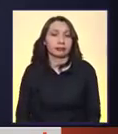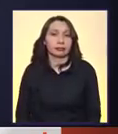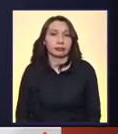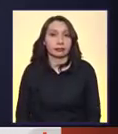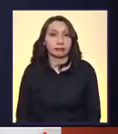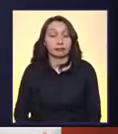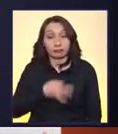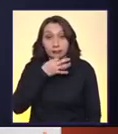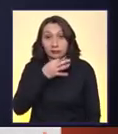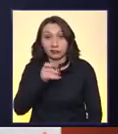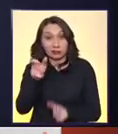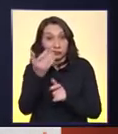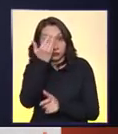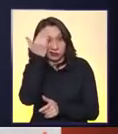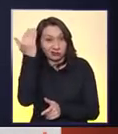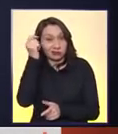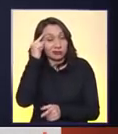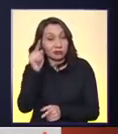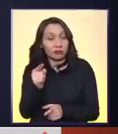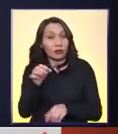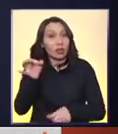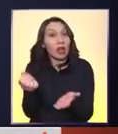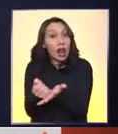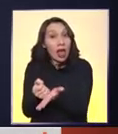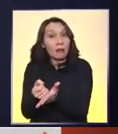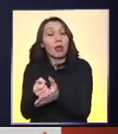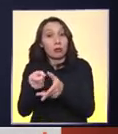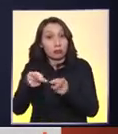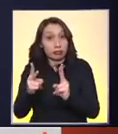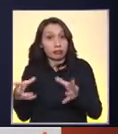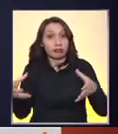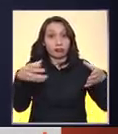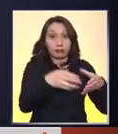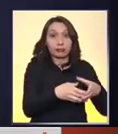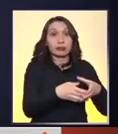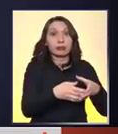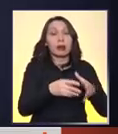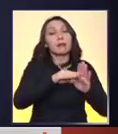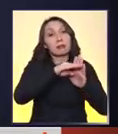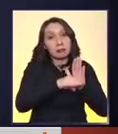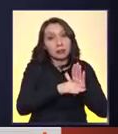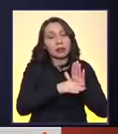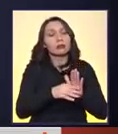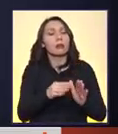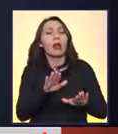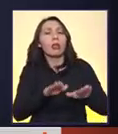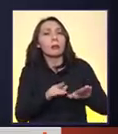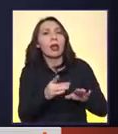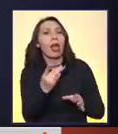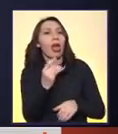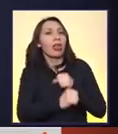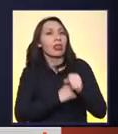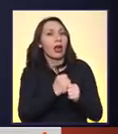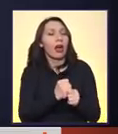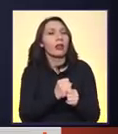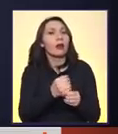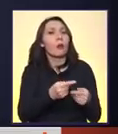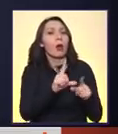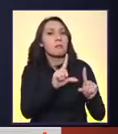Según los entendidos, para que un medicamento entre a la canasta de prestaciones, se considera la edad, los efectos de reversibilidad